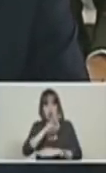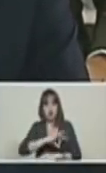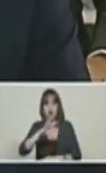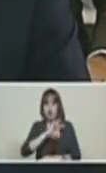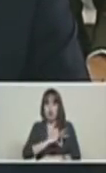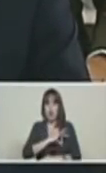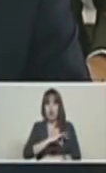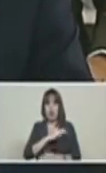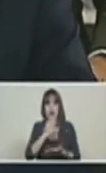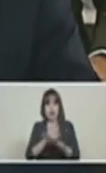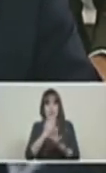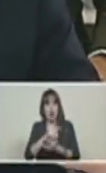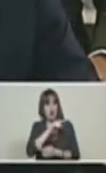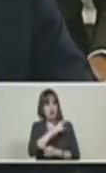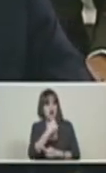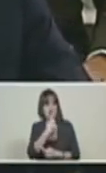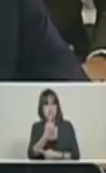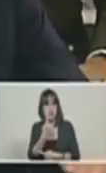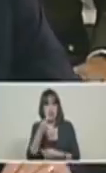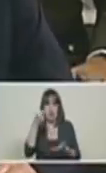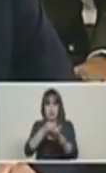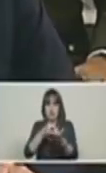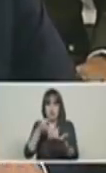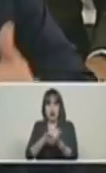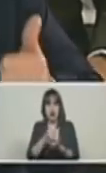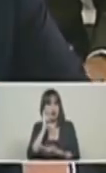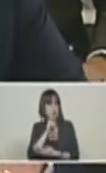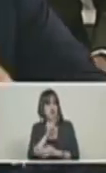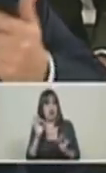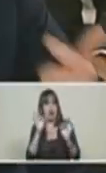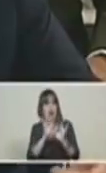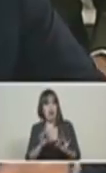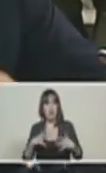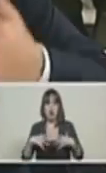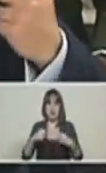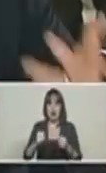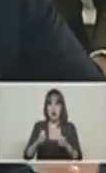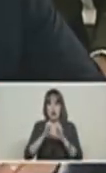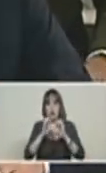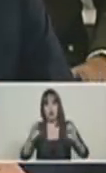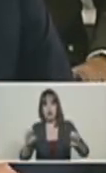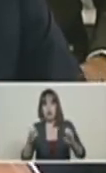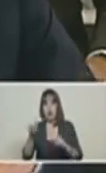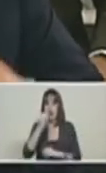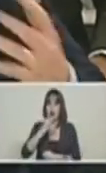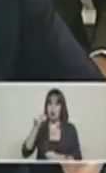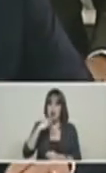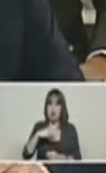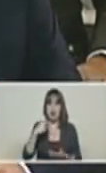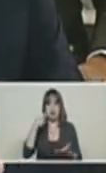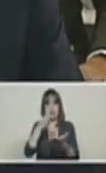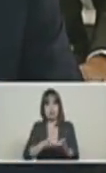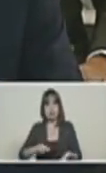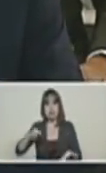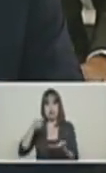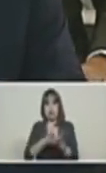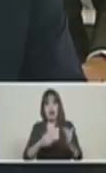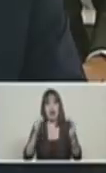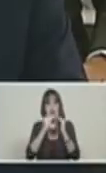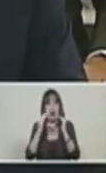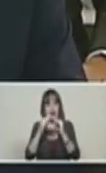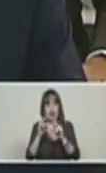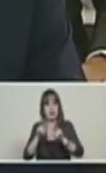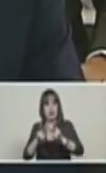Esa inversión que usted dice que muchas veces es invisible. La salud, la educación, la alimentación, la vivienda,